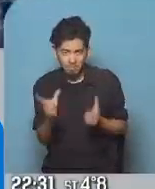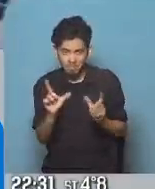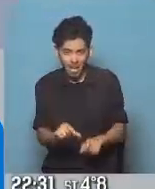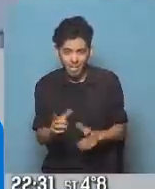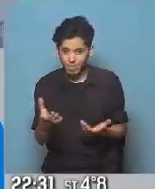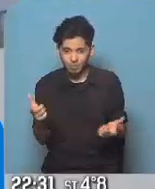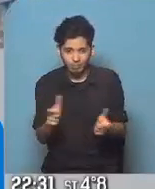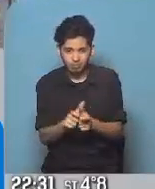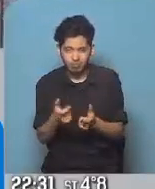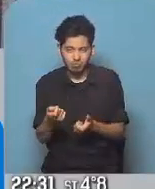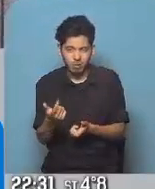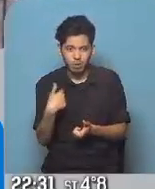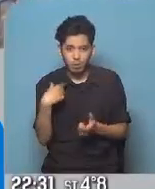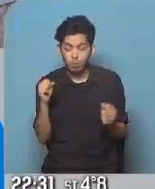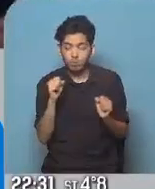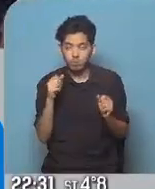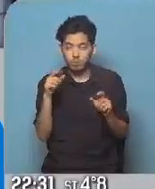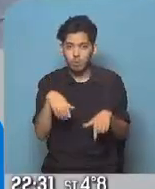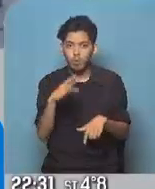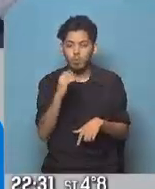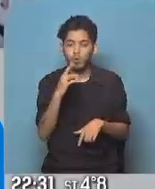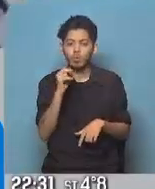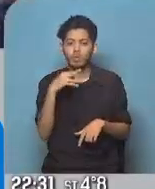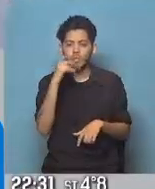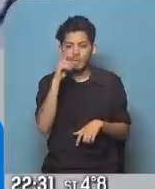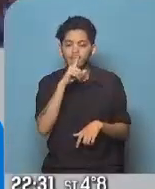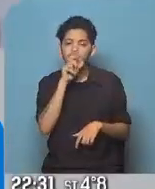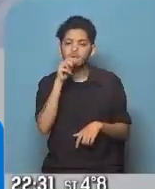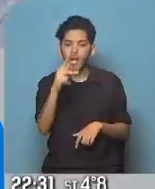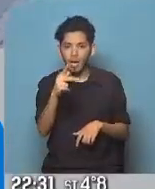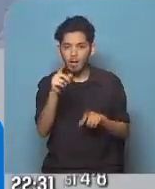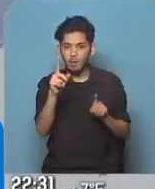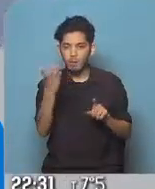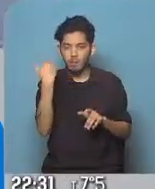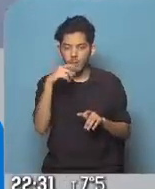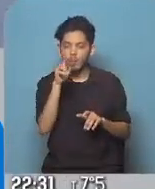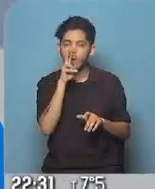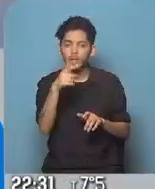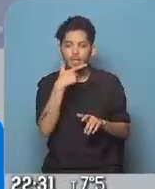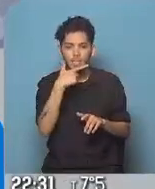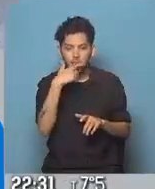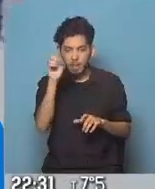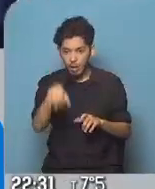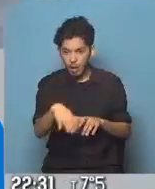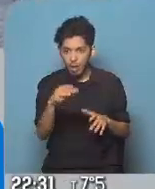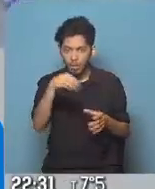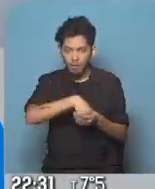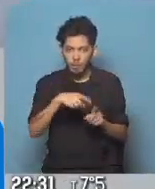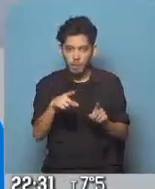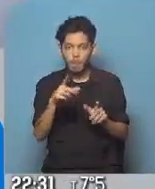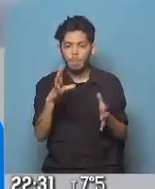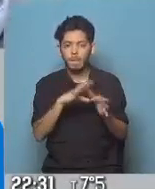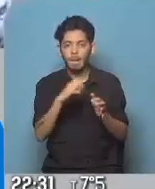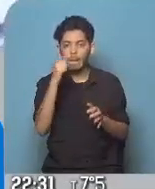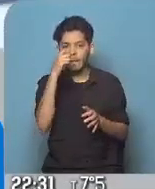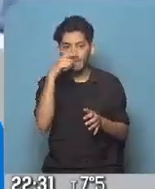Alemania, que ingresó en el Bundestag, en el Parlamento, después de las elecciones de septiembre de 2017, allí tiene una adhesión del